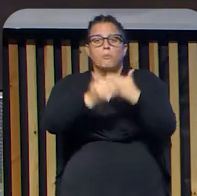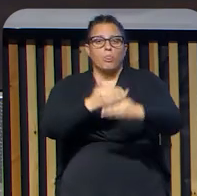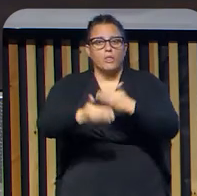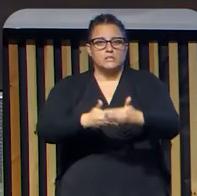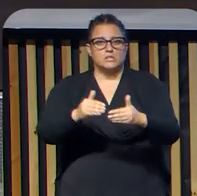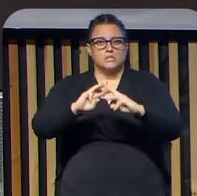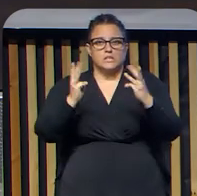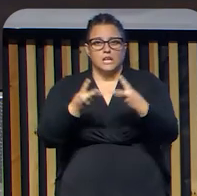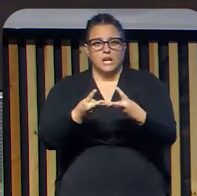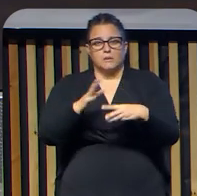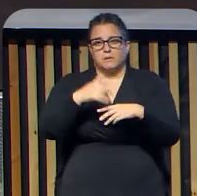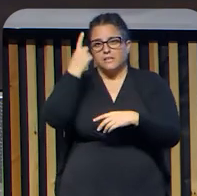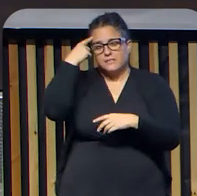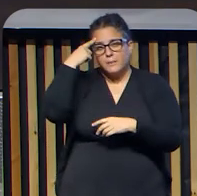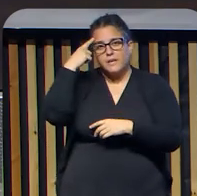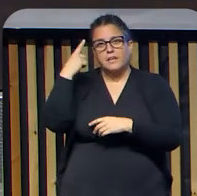exactamente